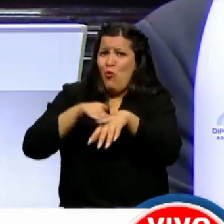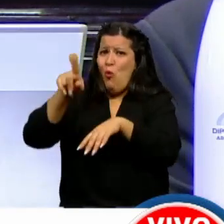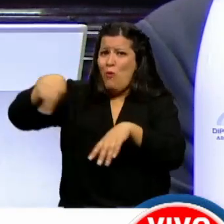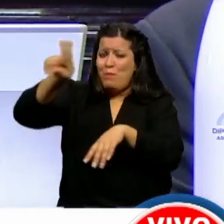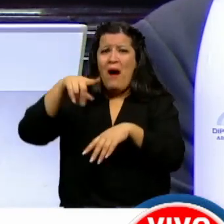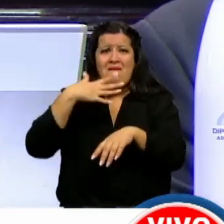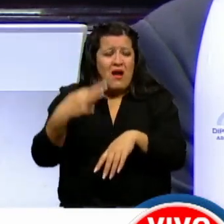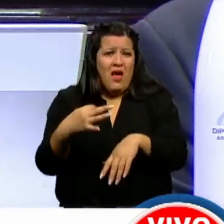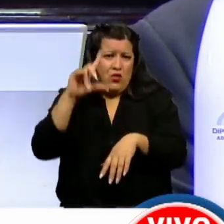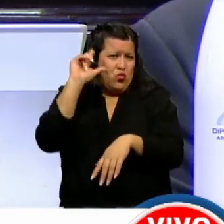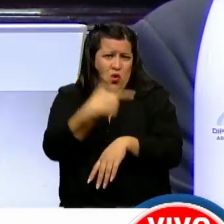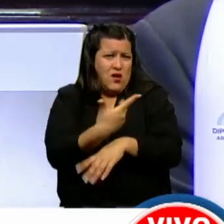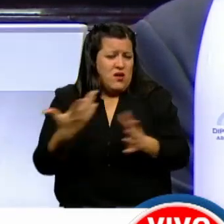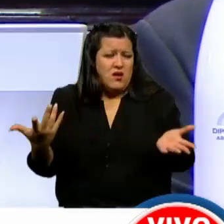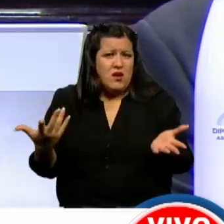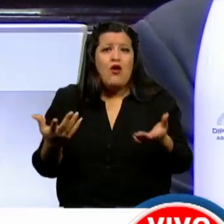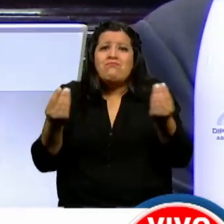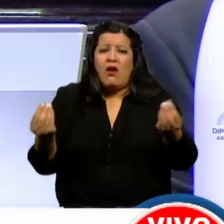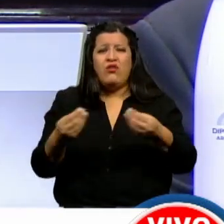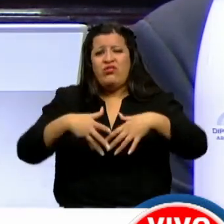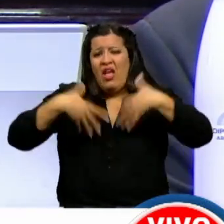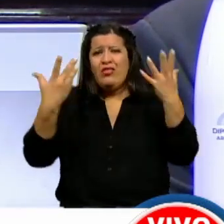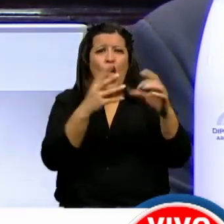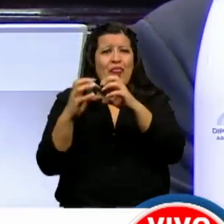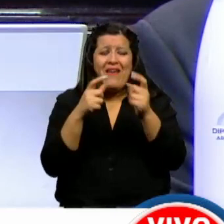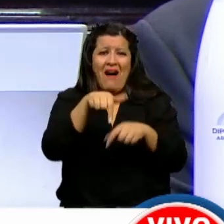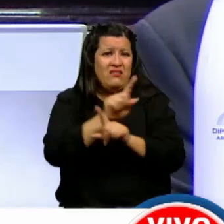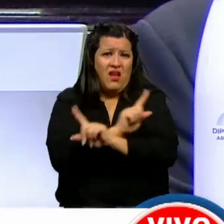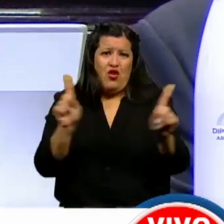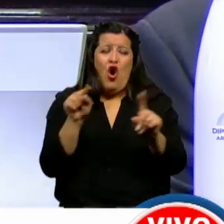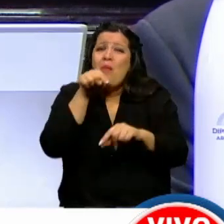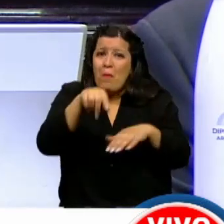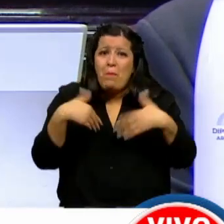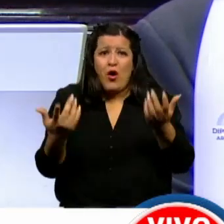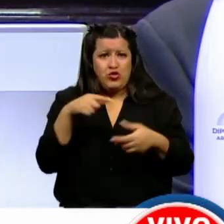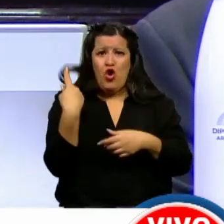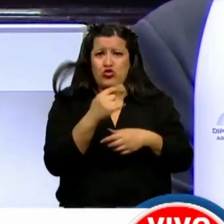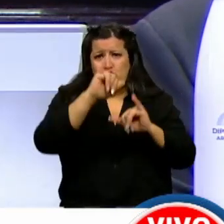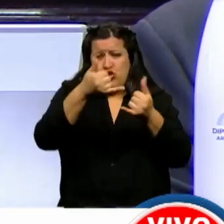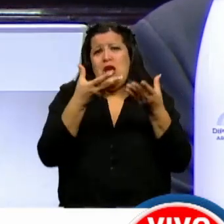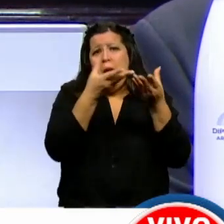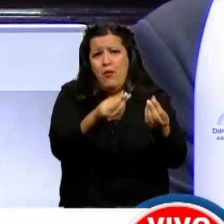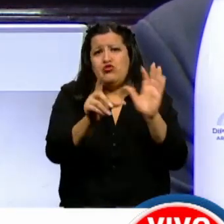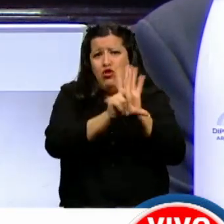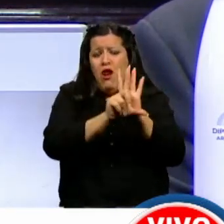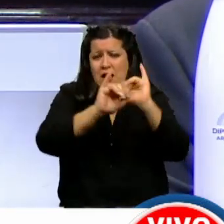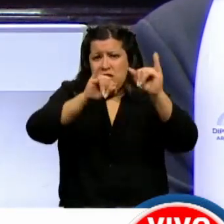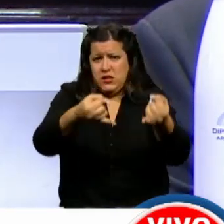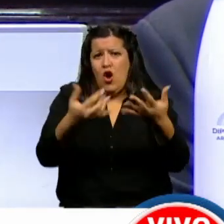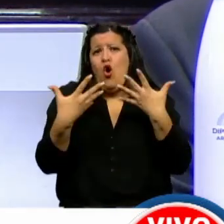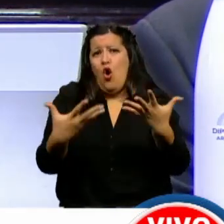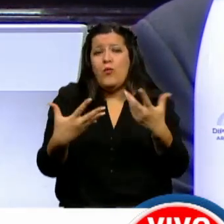bastante insólito, ¿no? Con lo cual no merece demasiado debate. Y eso es la razón por la cual lo vamos a acompañar.